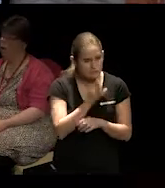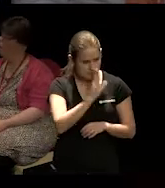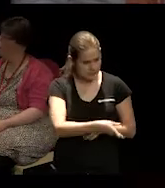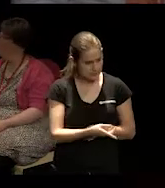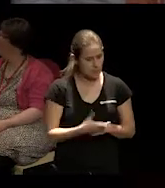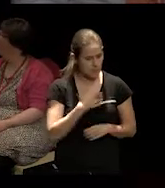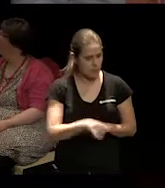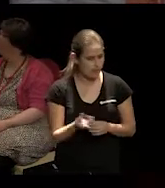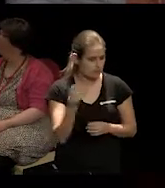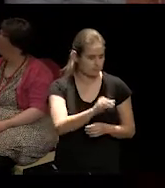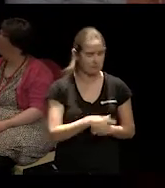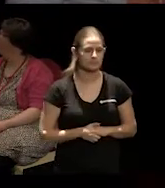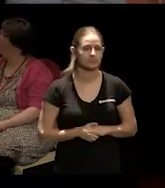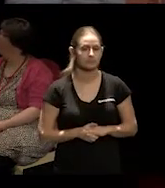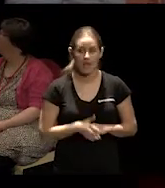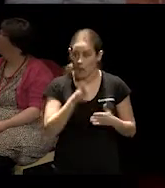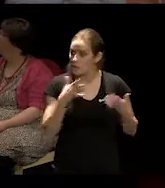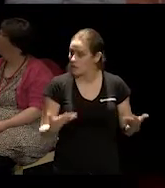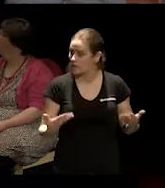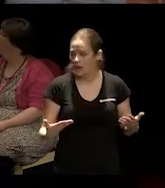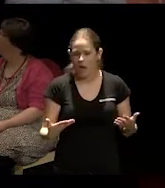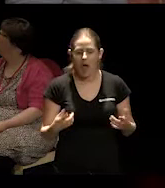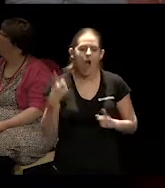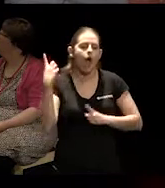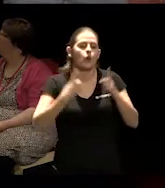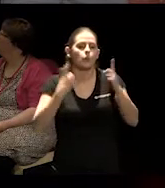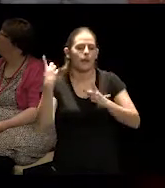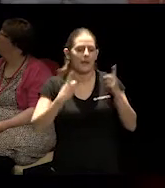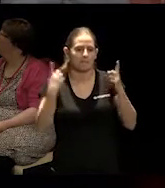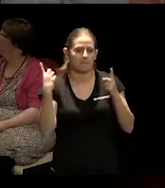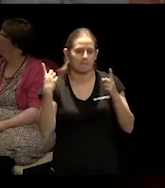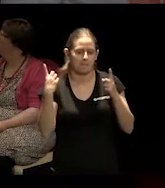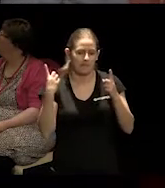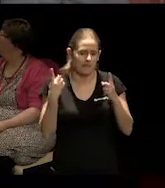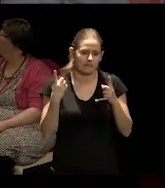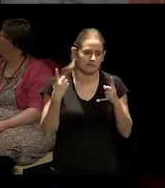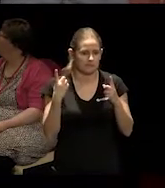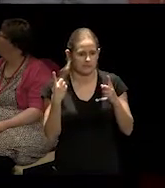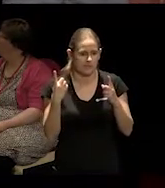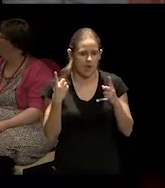En la actualidad, salvo honrosas excepciones, y David es uno de ellos, la